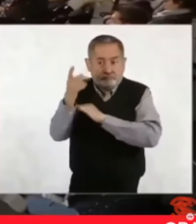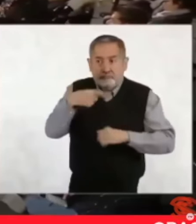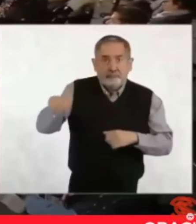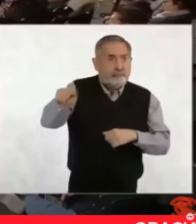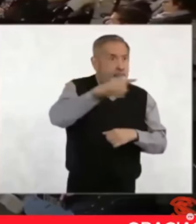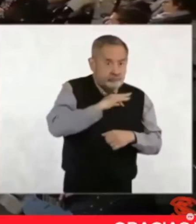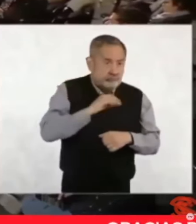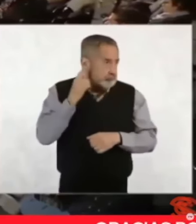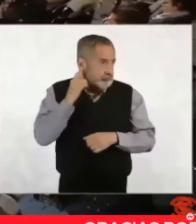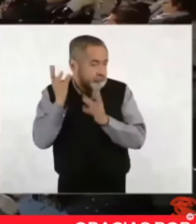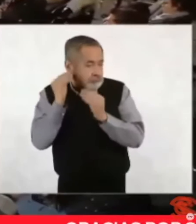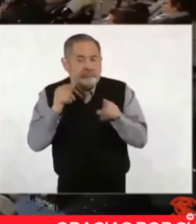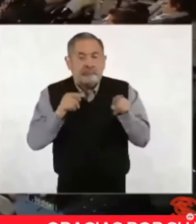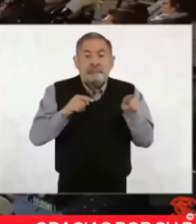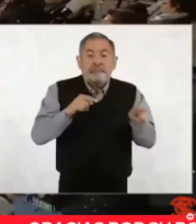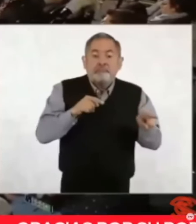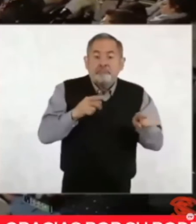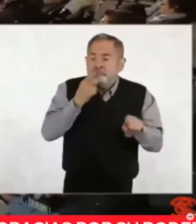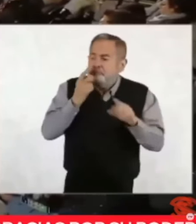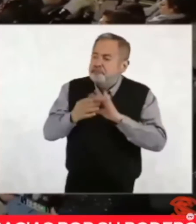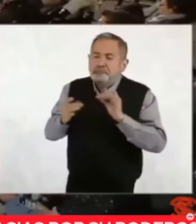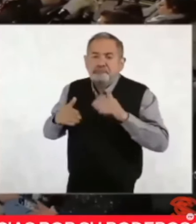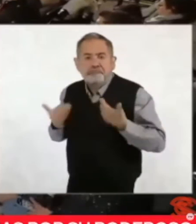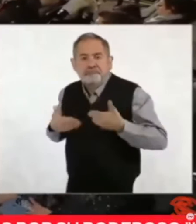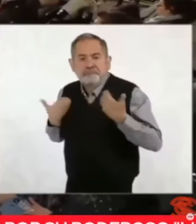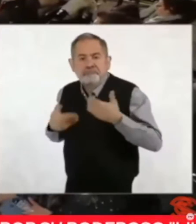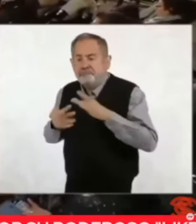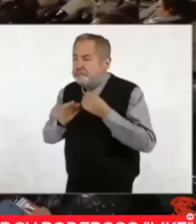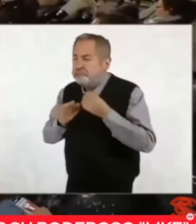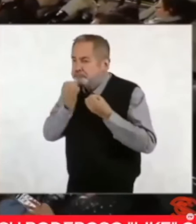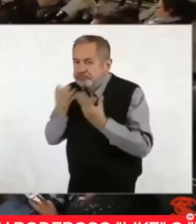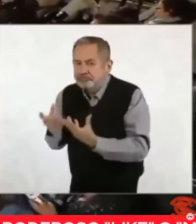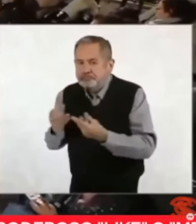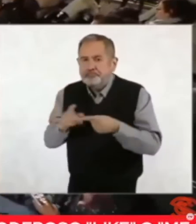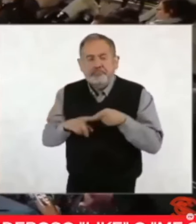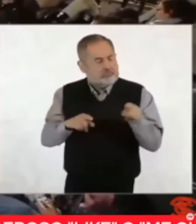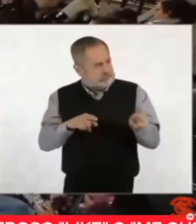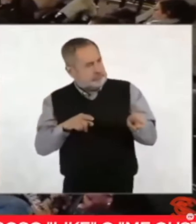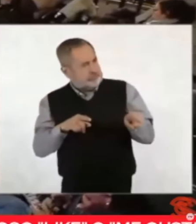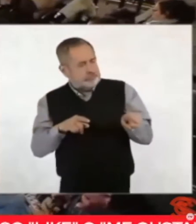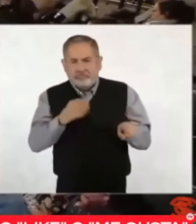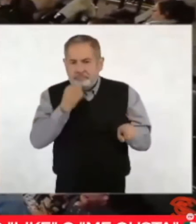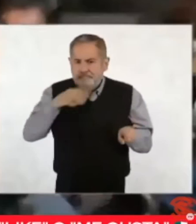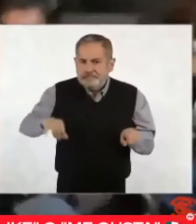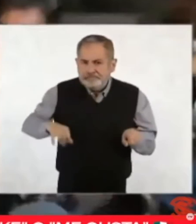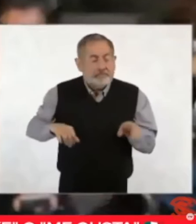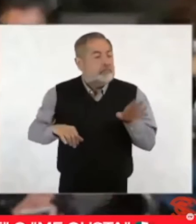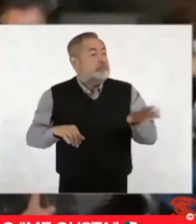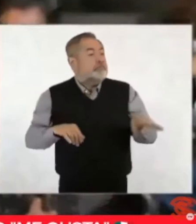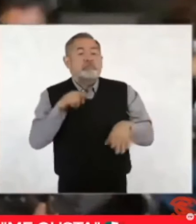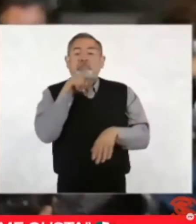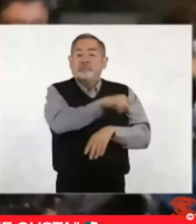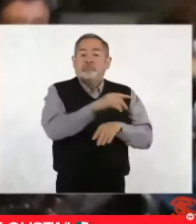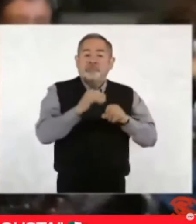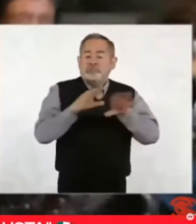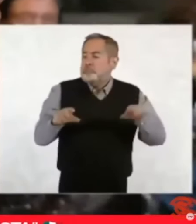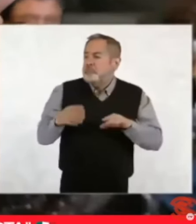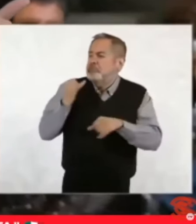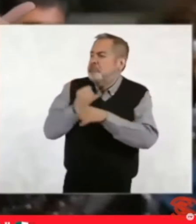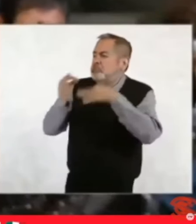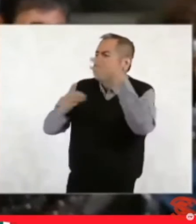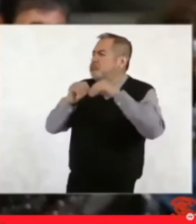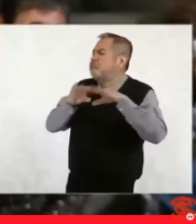todos, Mesa revela varias cosas interesantes, entre ellas que la información que se publica proviene